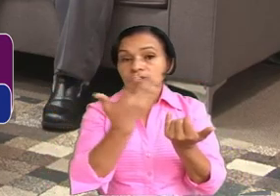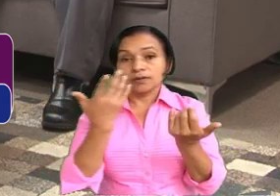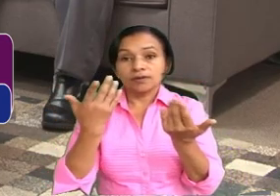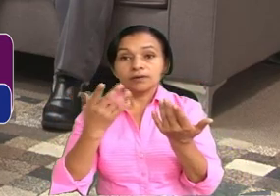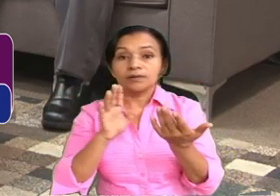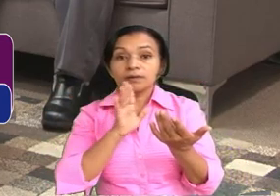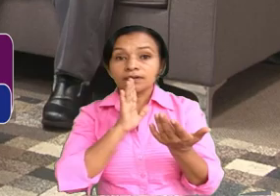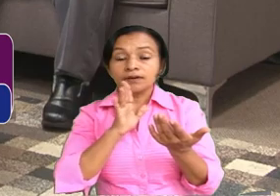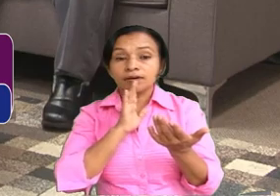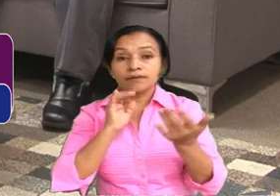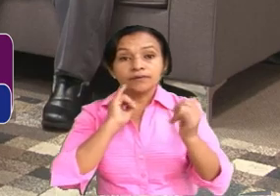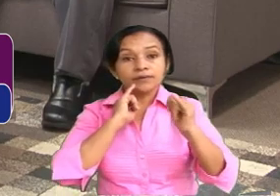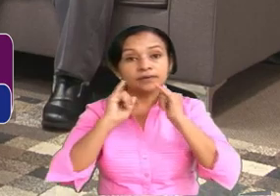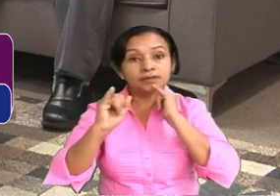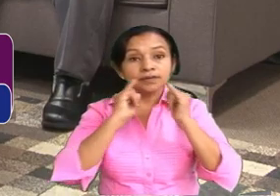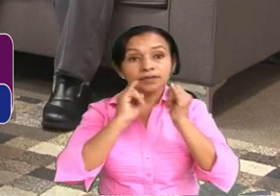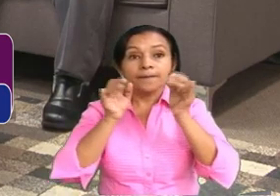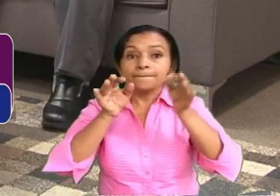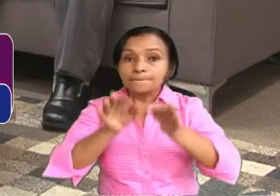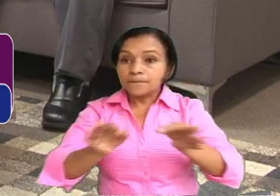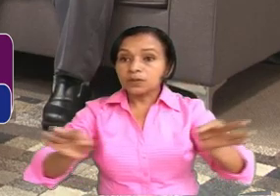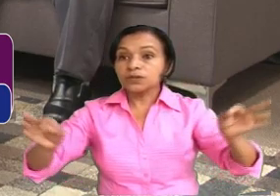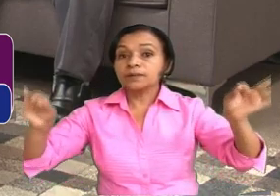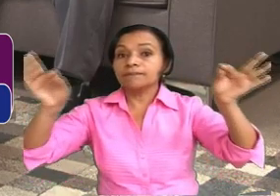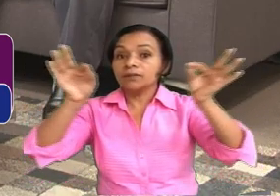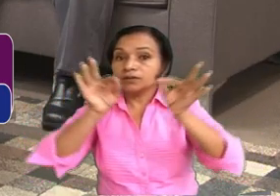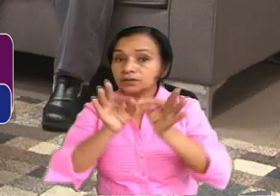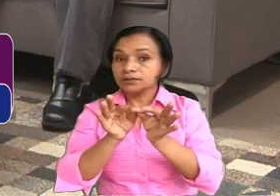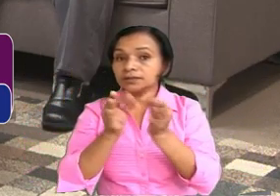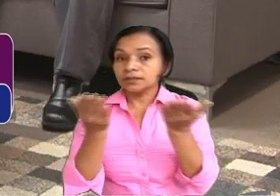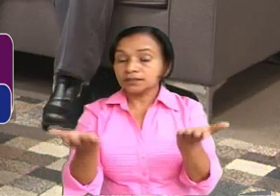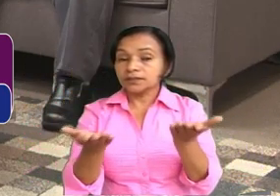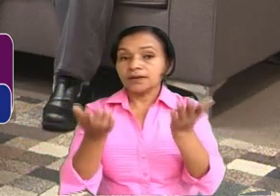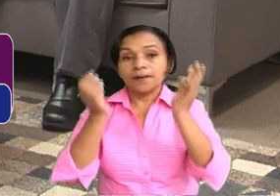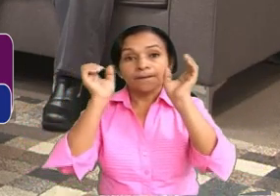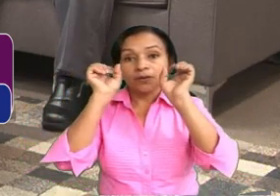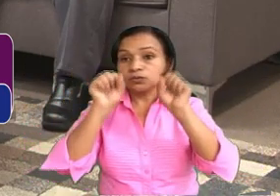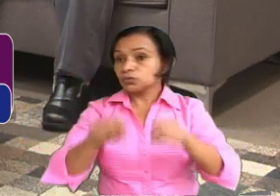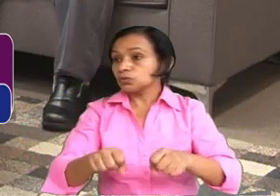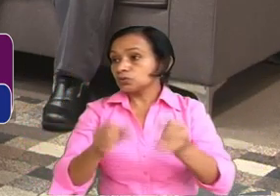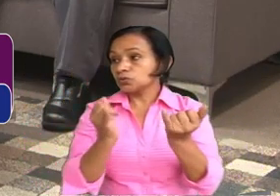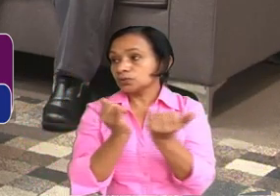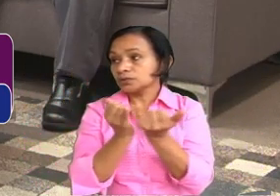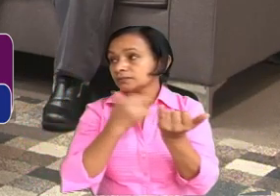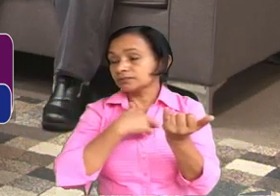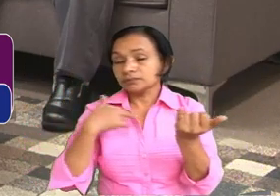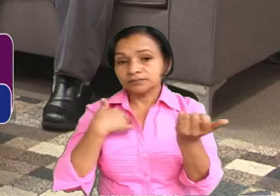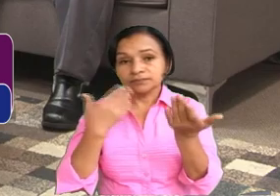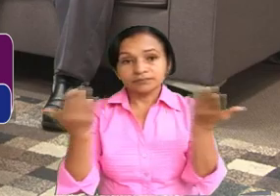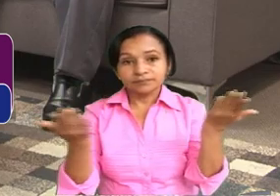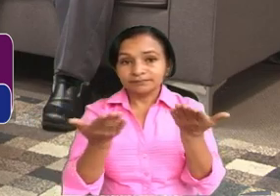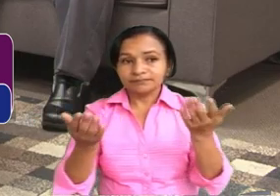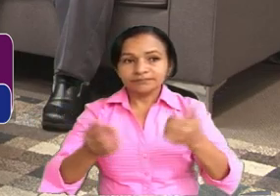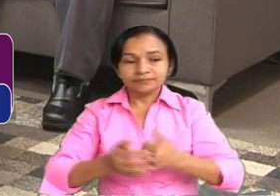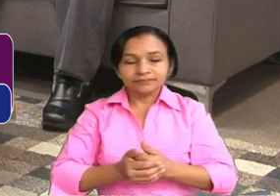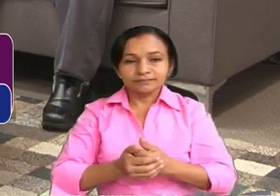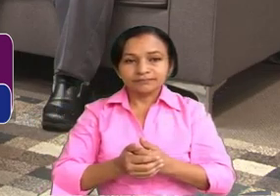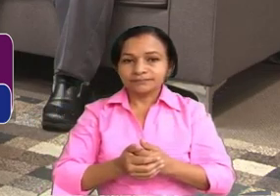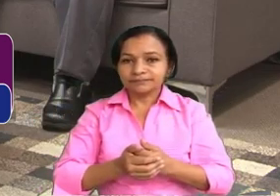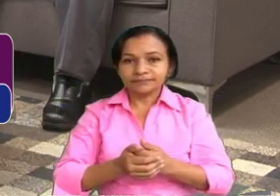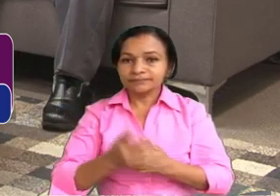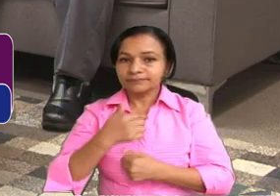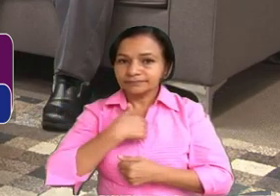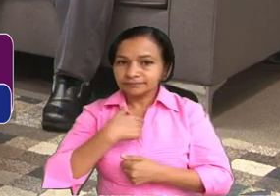lengua. Eso es algo muy primordial. Entonces, de ahí podemos observar el desarrollo. Porque si